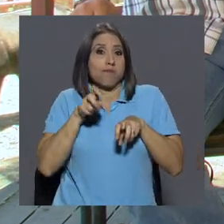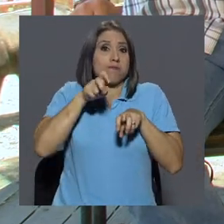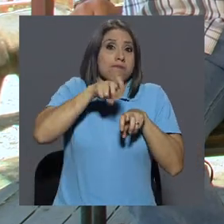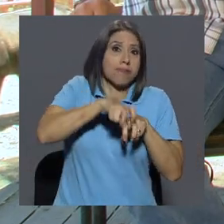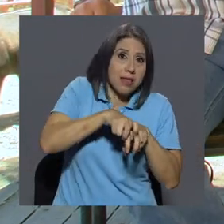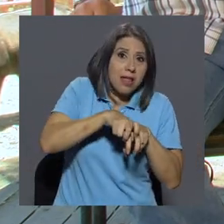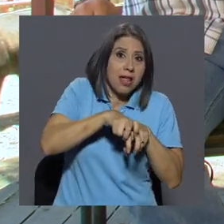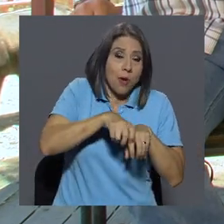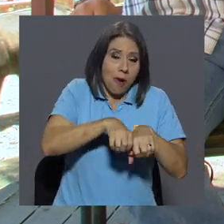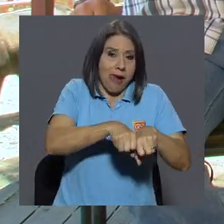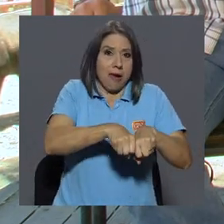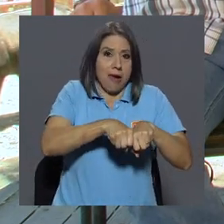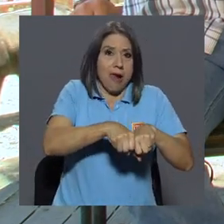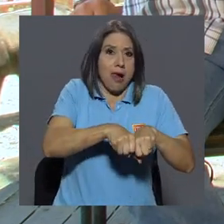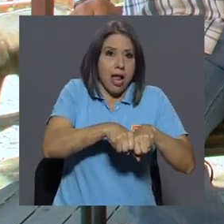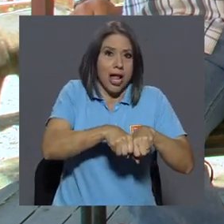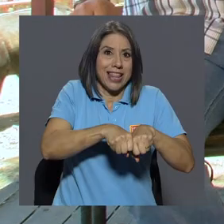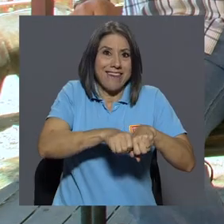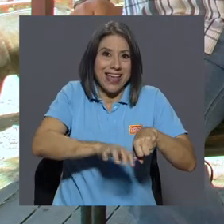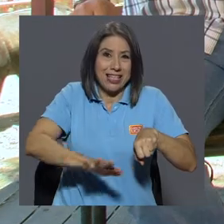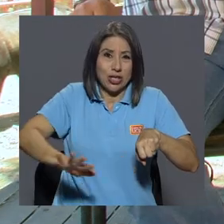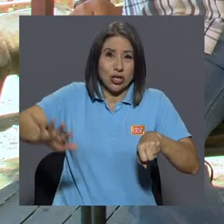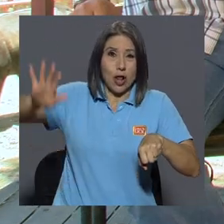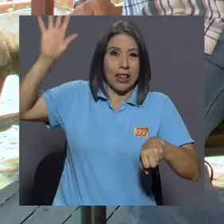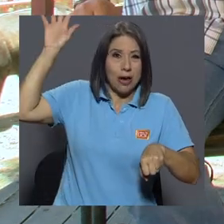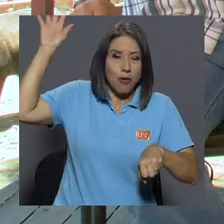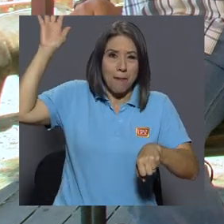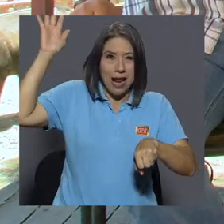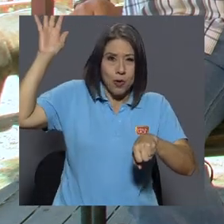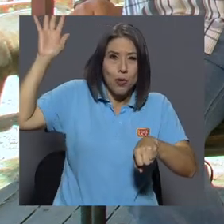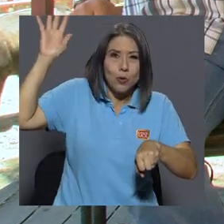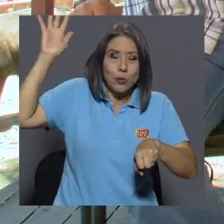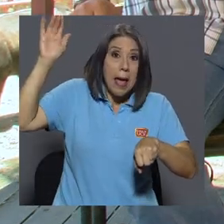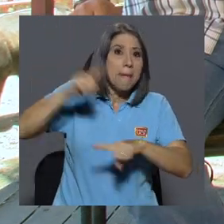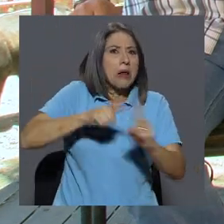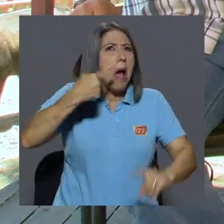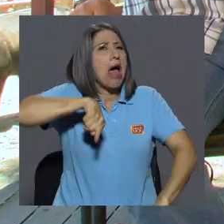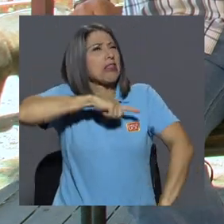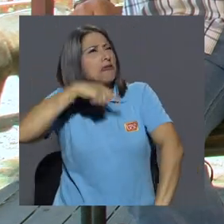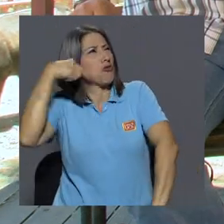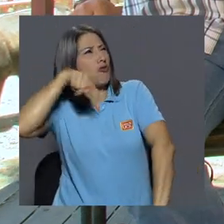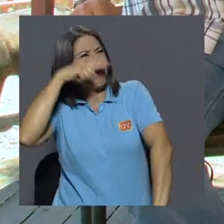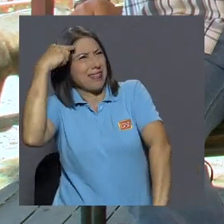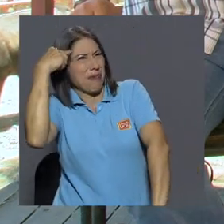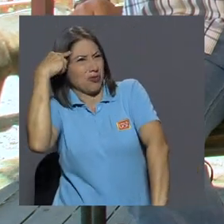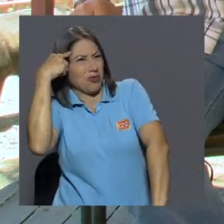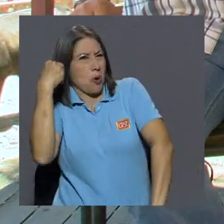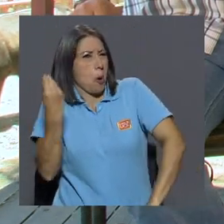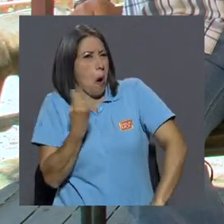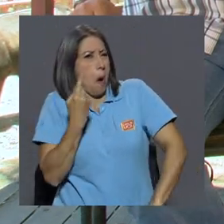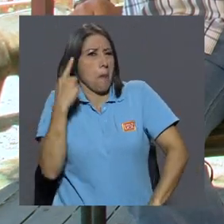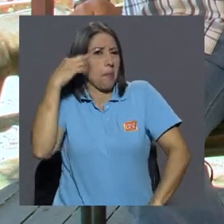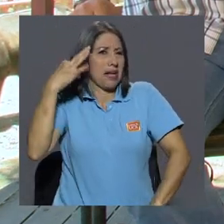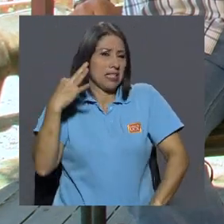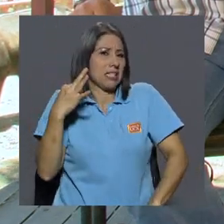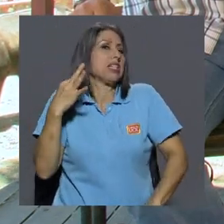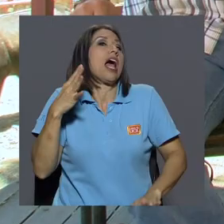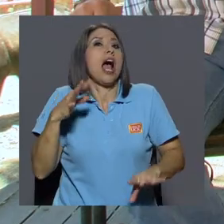Antes, dentro de la ignorancia, creía el montador que agarrándose a 2 manos era